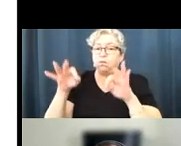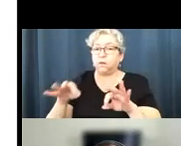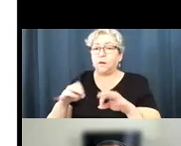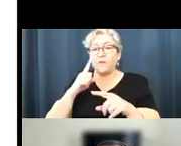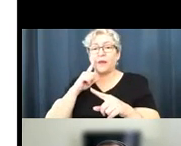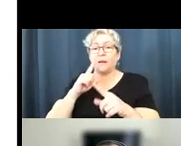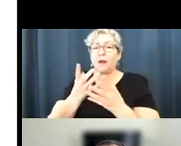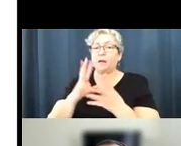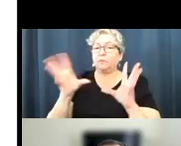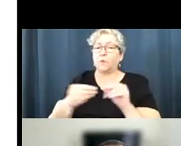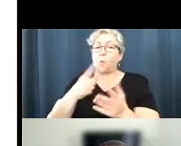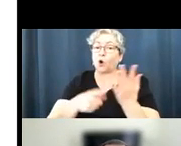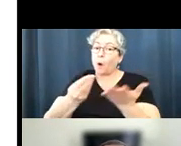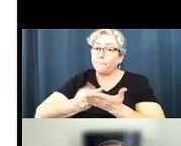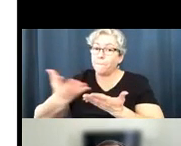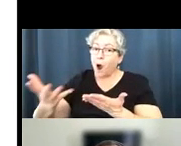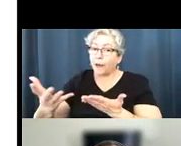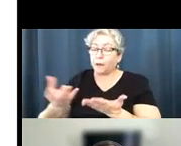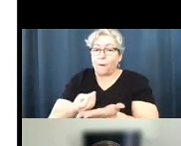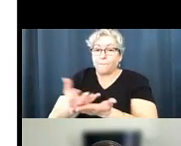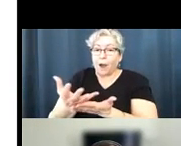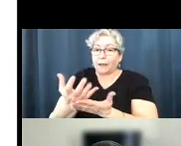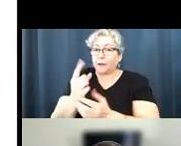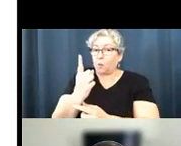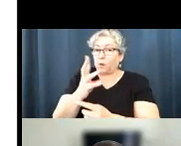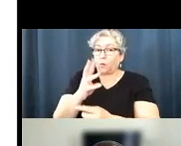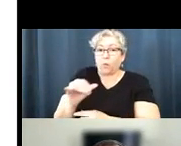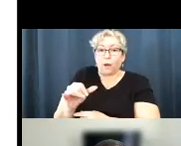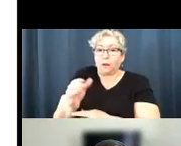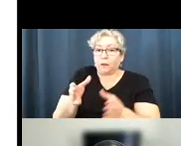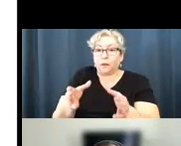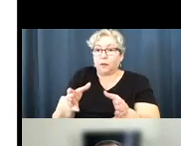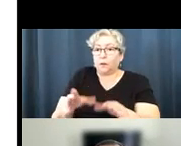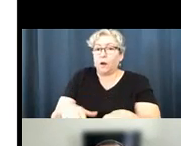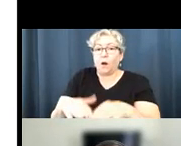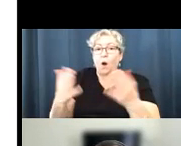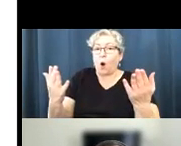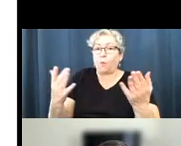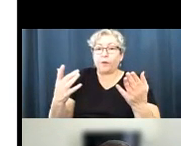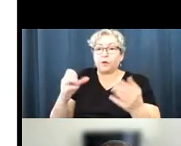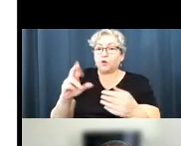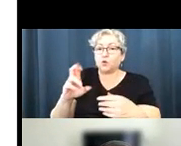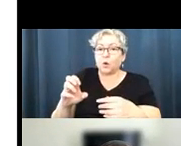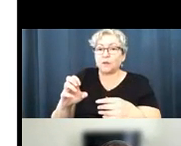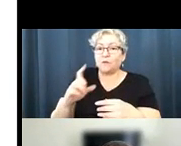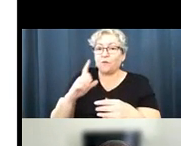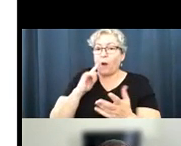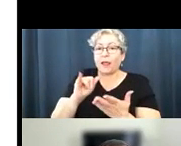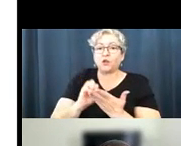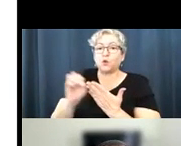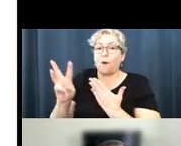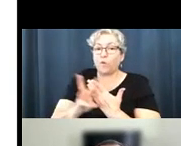entonces adentrar muy profundo sobre esto, pero si usted está tratando de comprar cosas, pues usted tiene que tener una lista de cotejo. Por ejemplo,